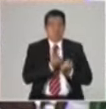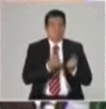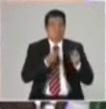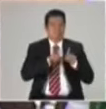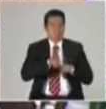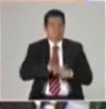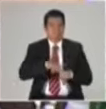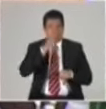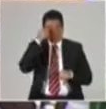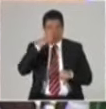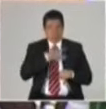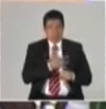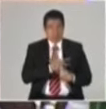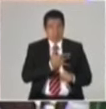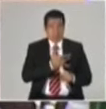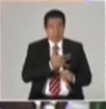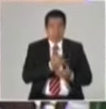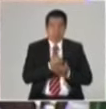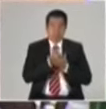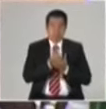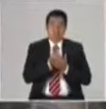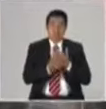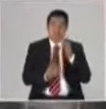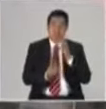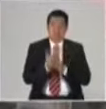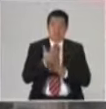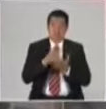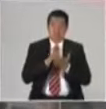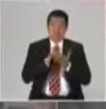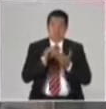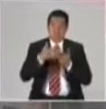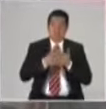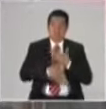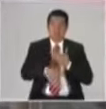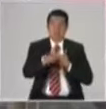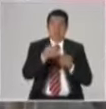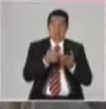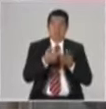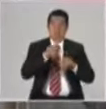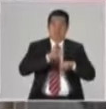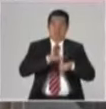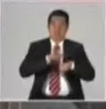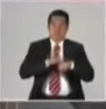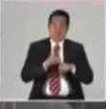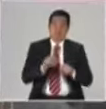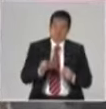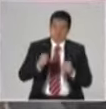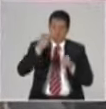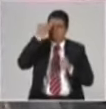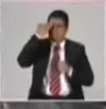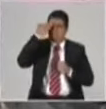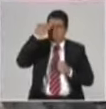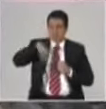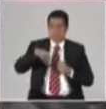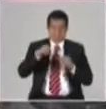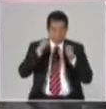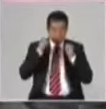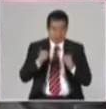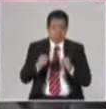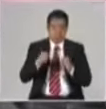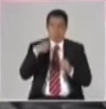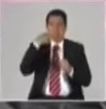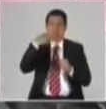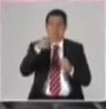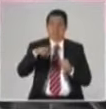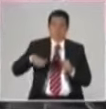para construir un nuevo sendero hacia la transformación de México, estoy segura que junto a gobiernos como el